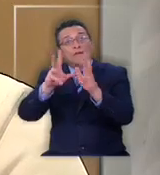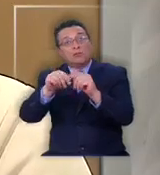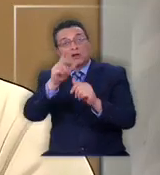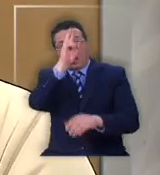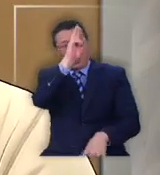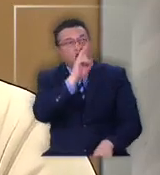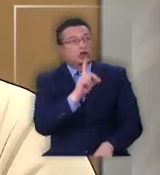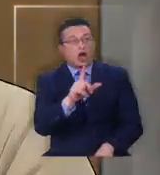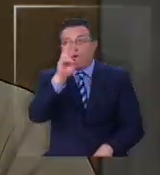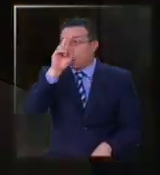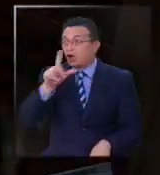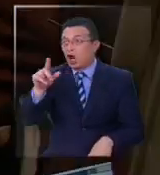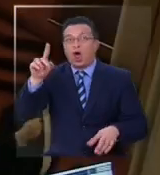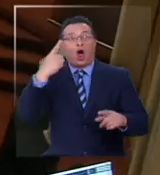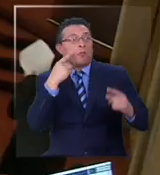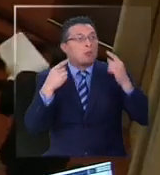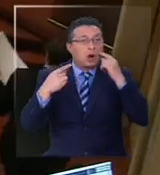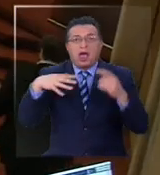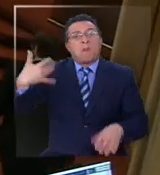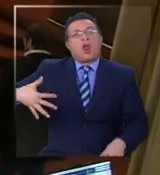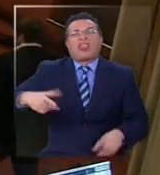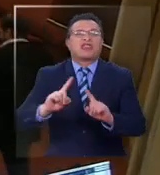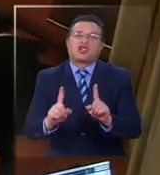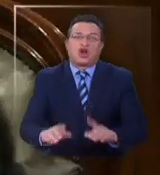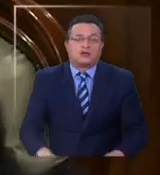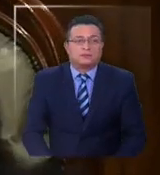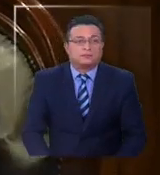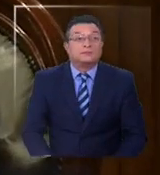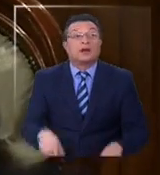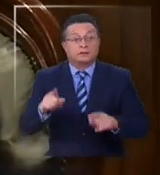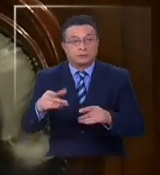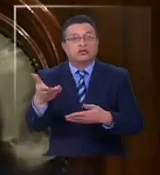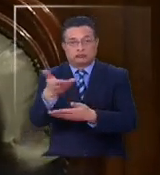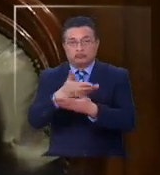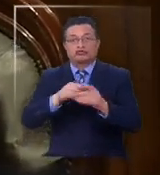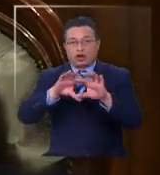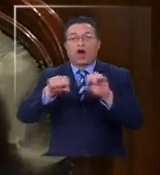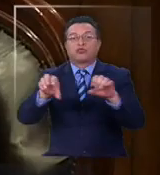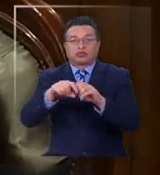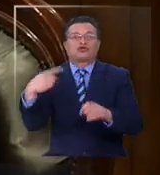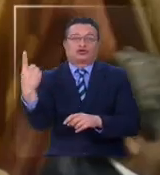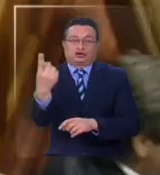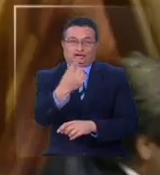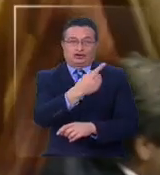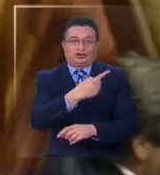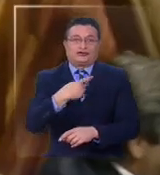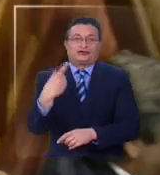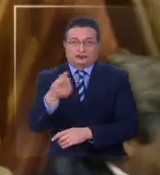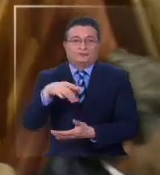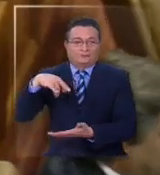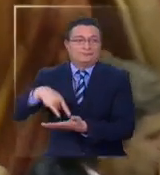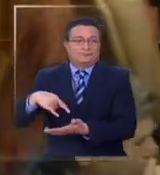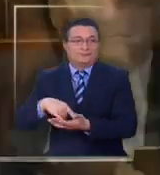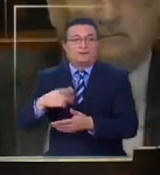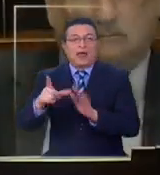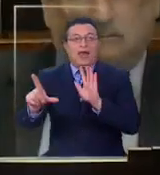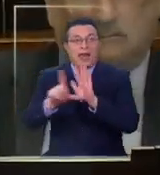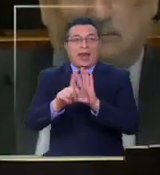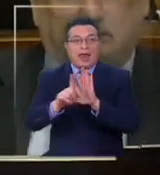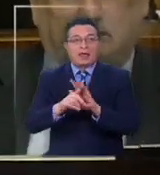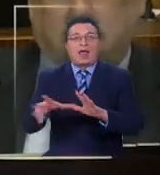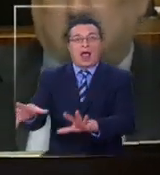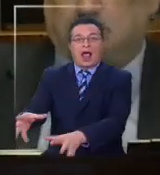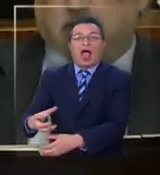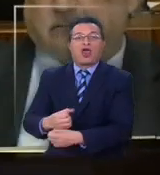el rol no es relevante. Opinión que al parecer es compartida por la mayoría de los parlamentarios en medio de la discusión por la ley de